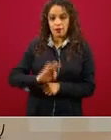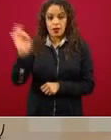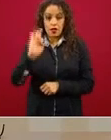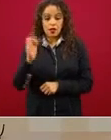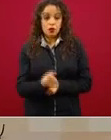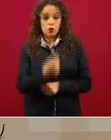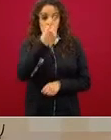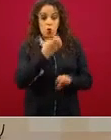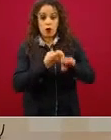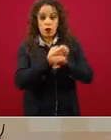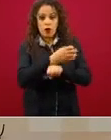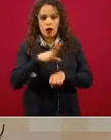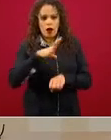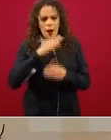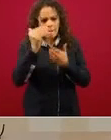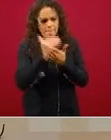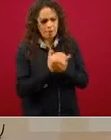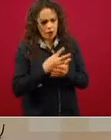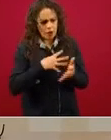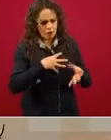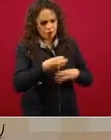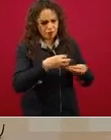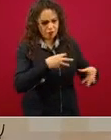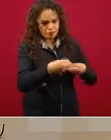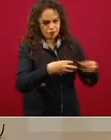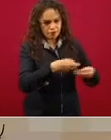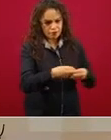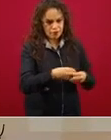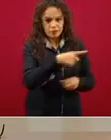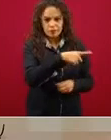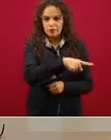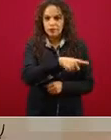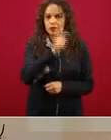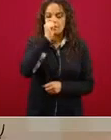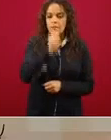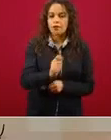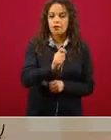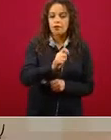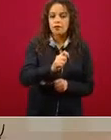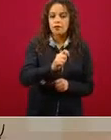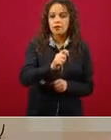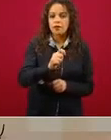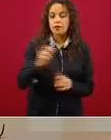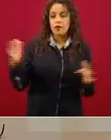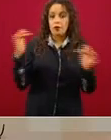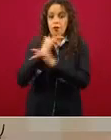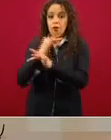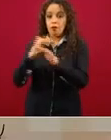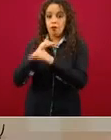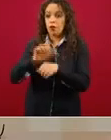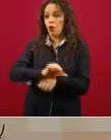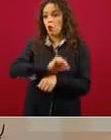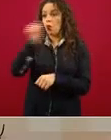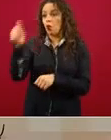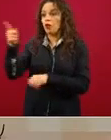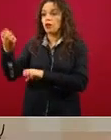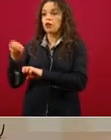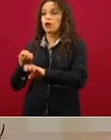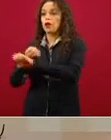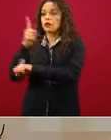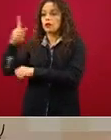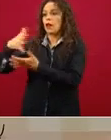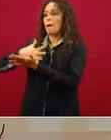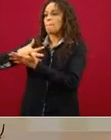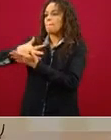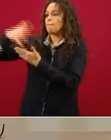transmisión o menor intensidad se viera afectado por los movimientos poblacionales desde un estado de mayor